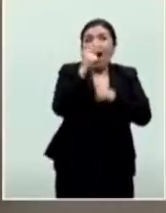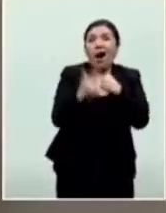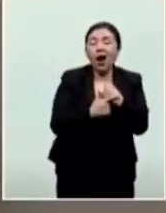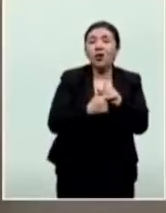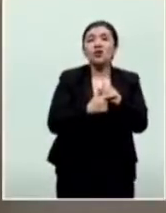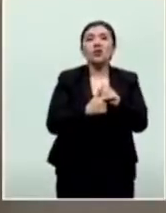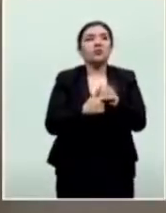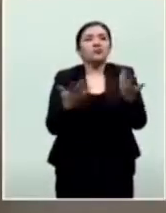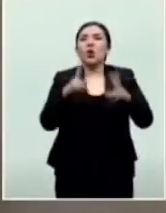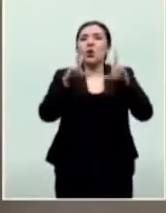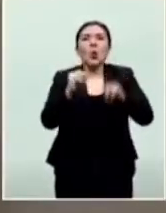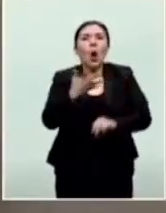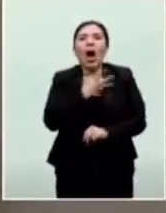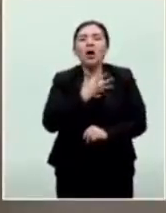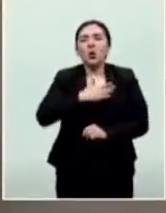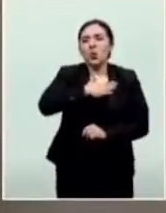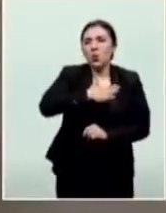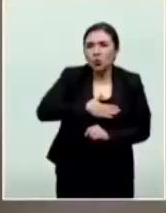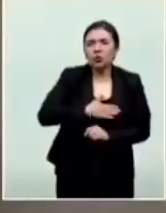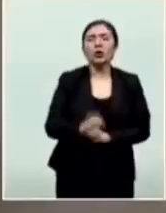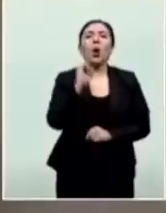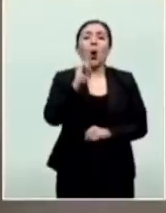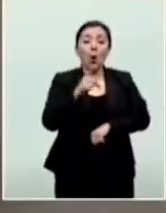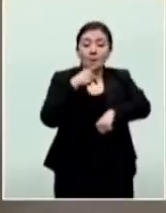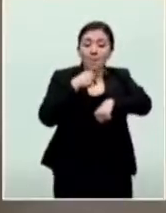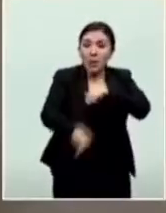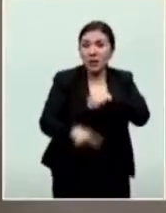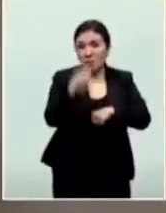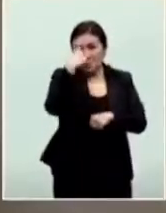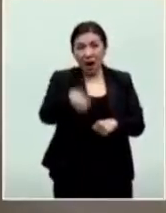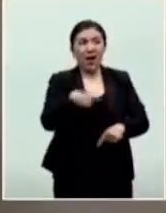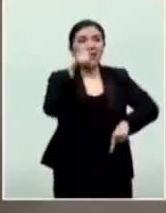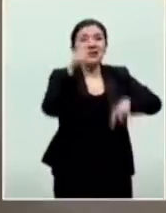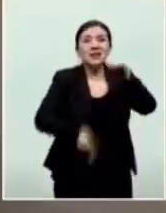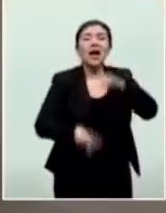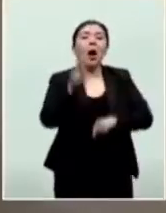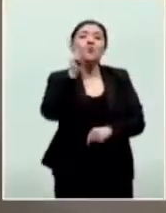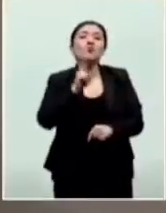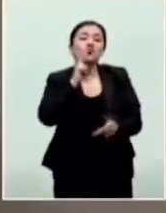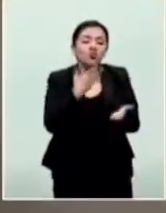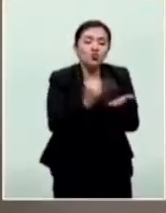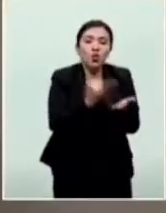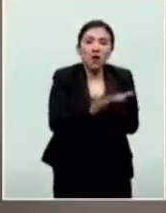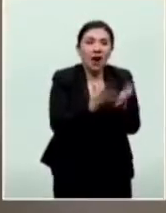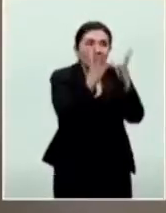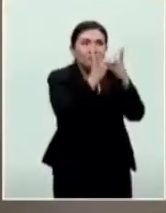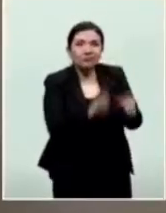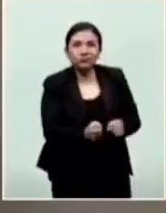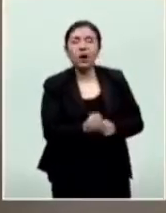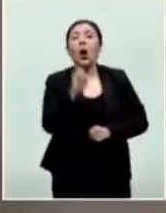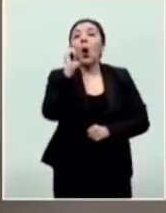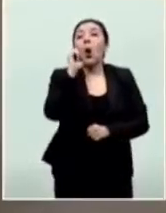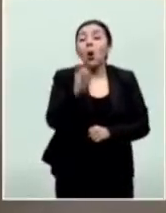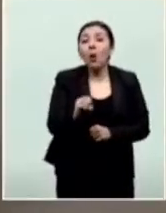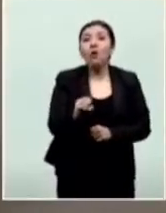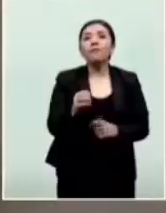la justicia, cuando haya peligro de que se destruyan las pruebas, y entre este